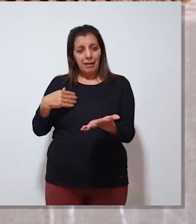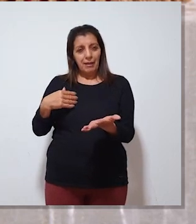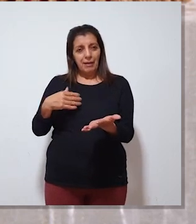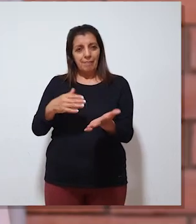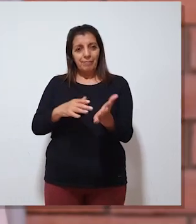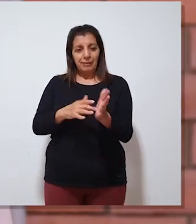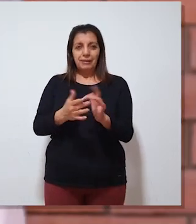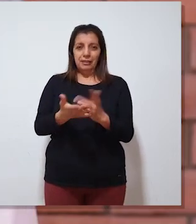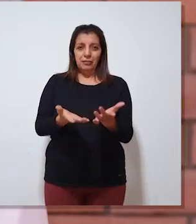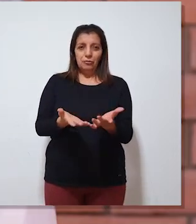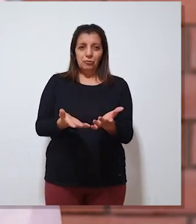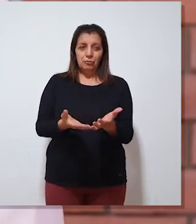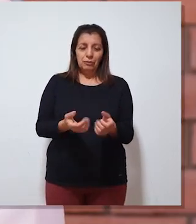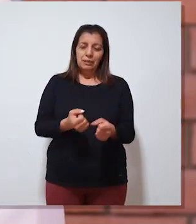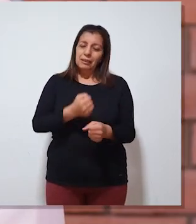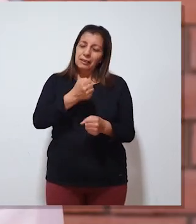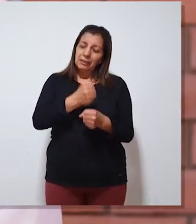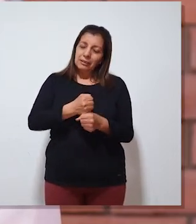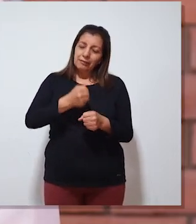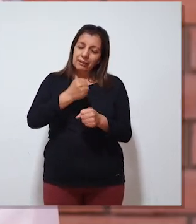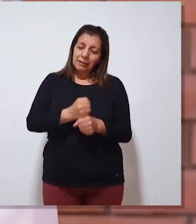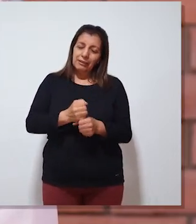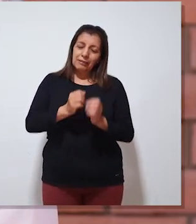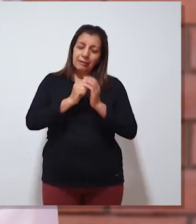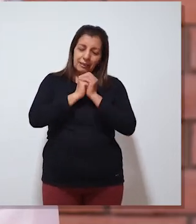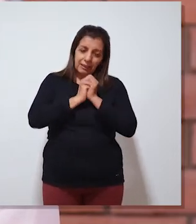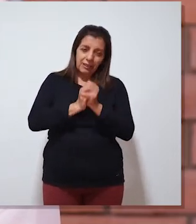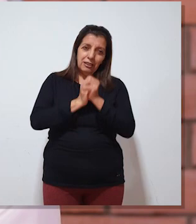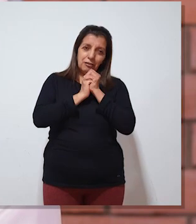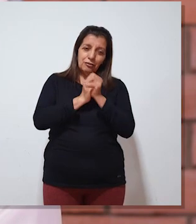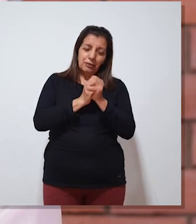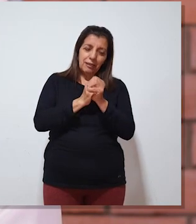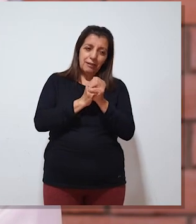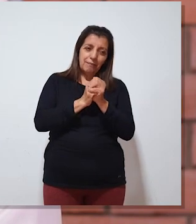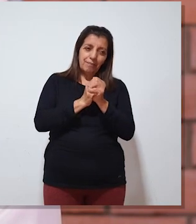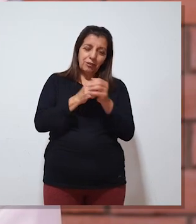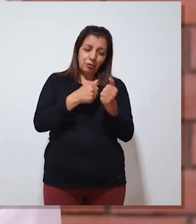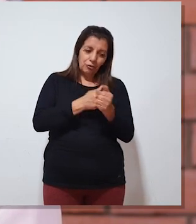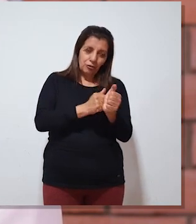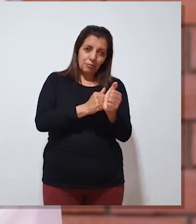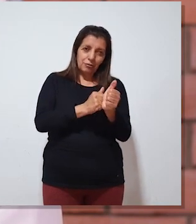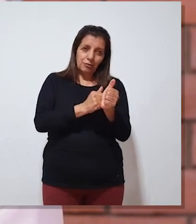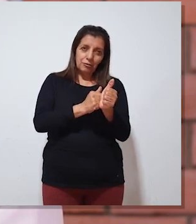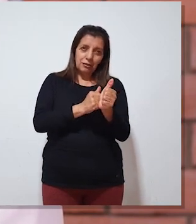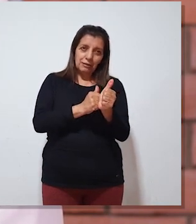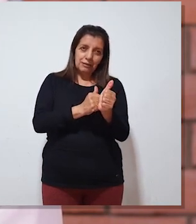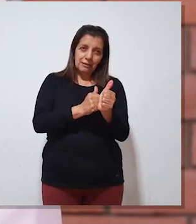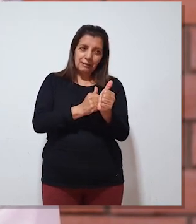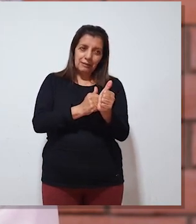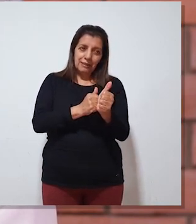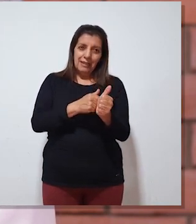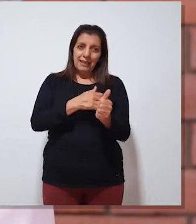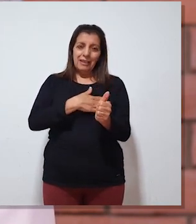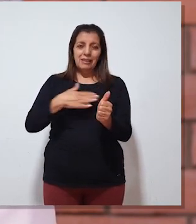Ella persevera en la oración junto a los apóstoles. Su presencia es la de la Madre que sostiene,